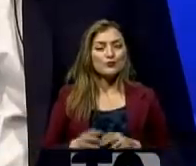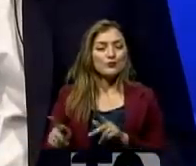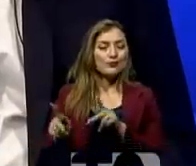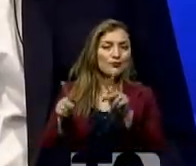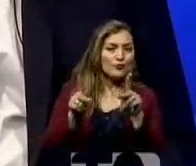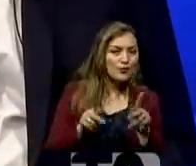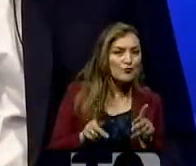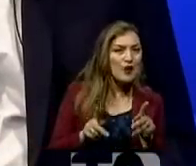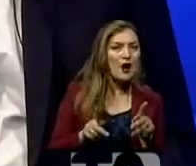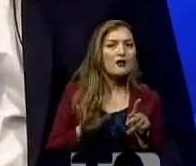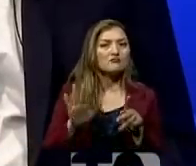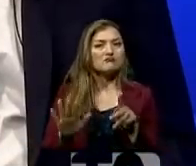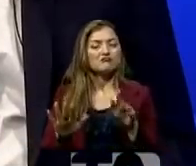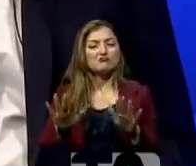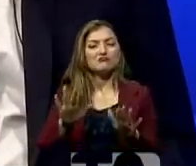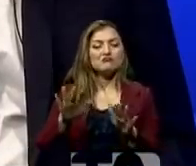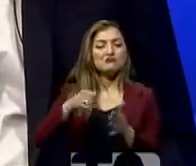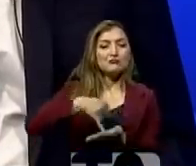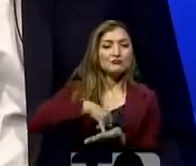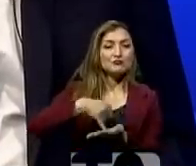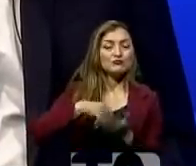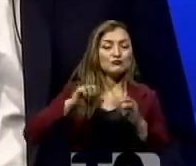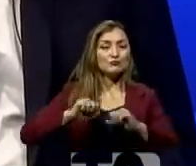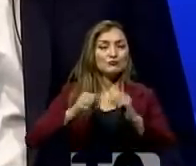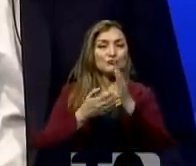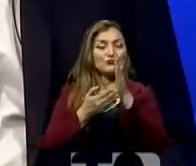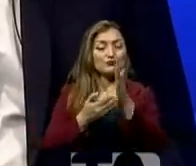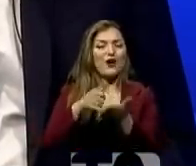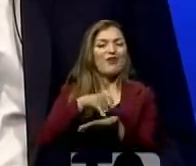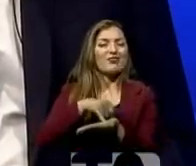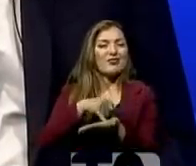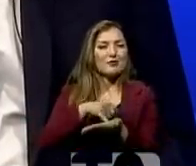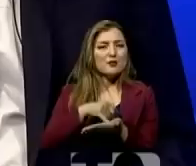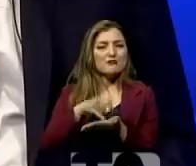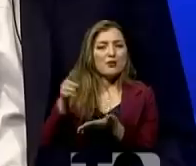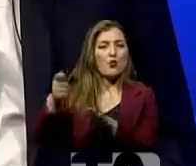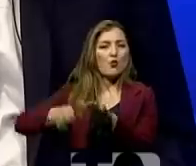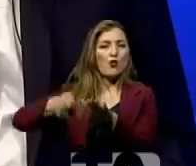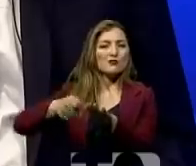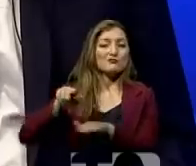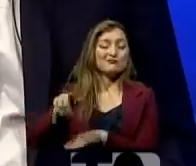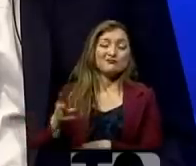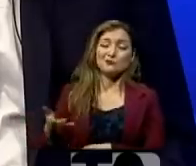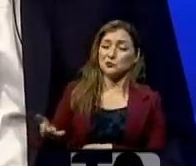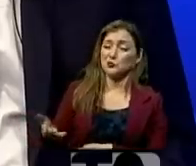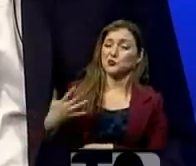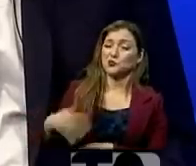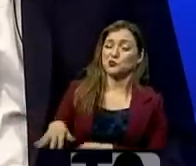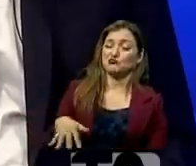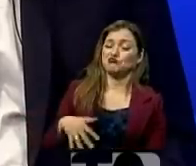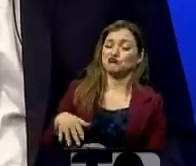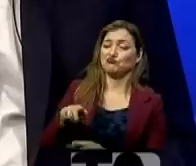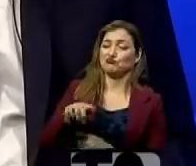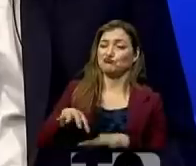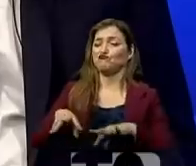que llega a crear el flojo y que puede ser este talón de aquiles y es la función judicial muy señalada muy cuestionada a jueces que